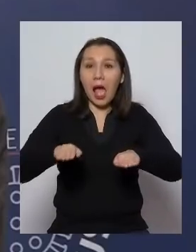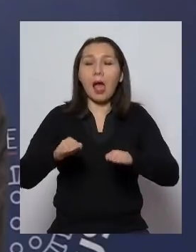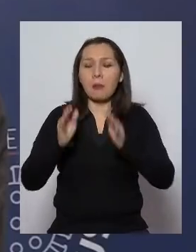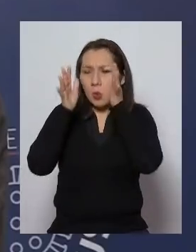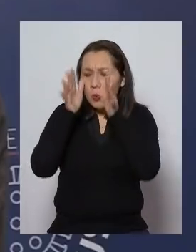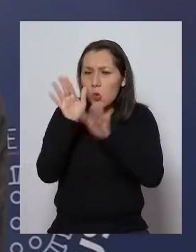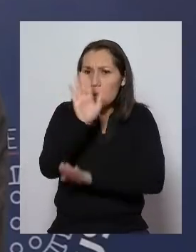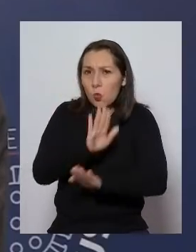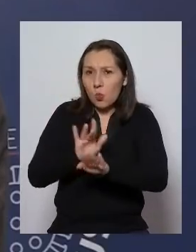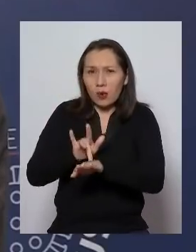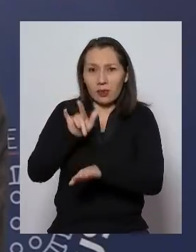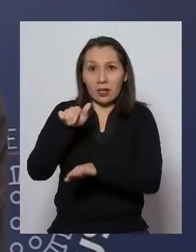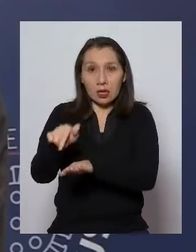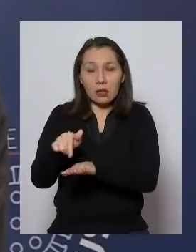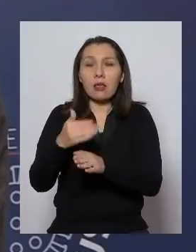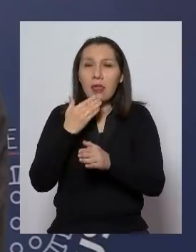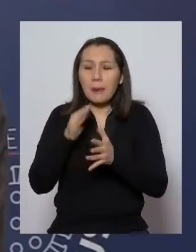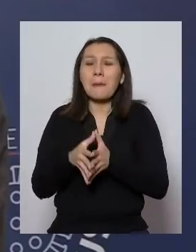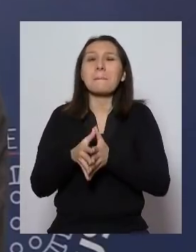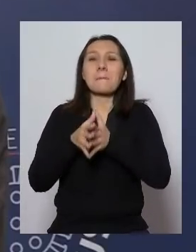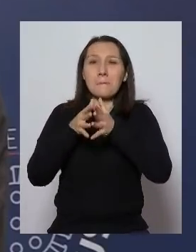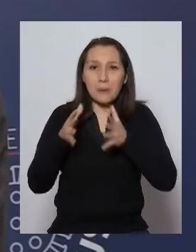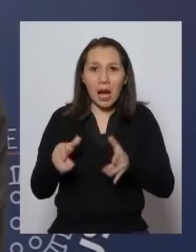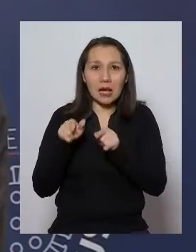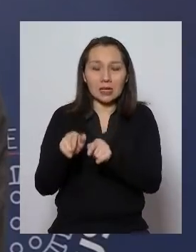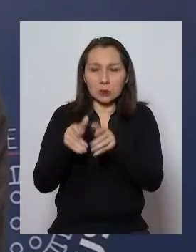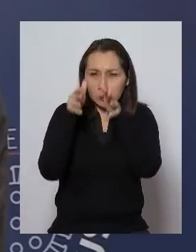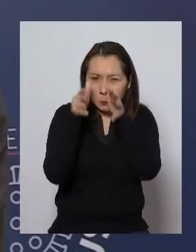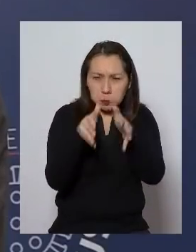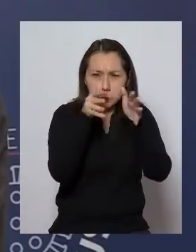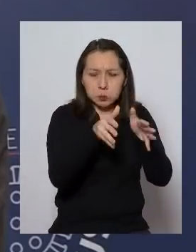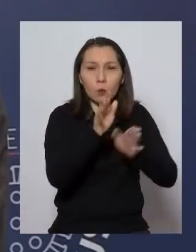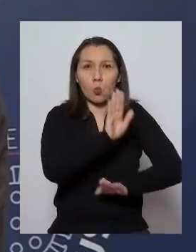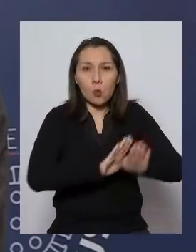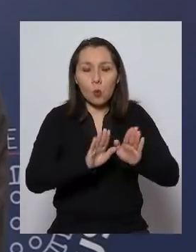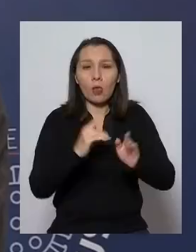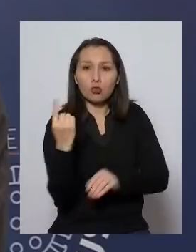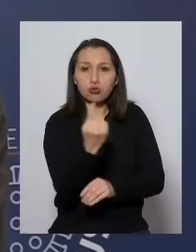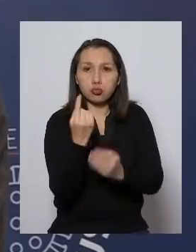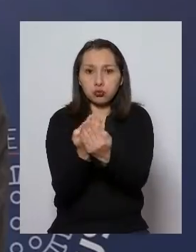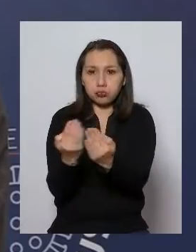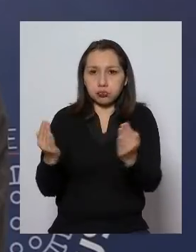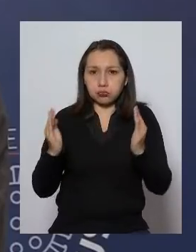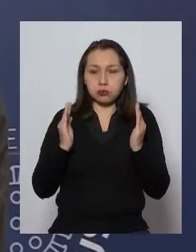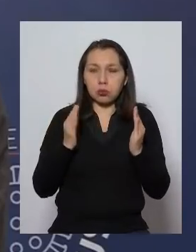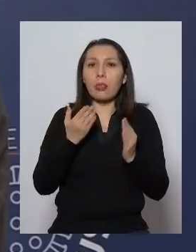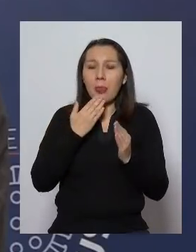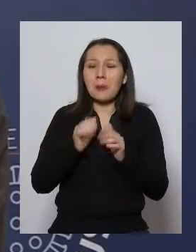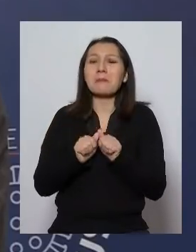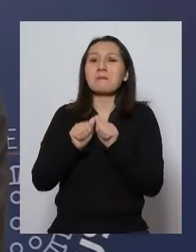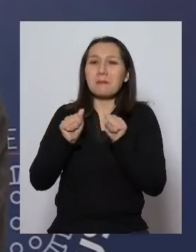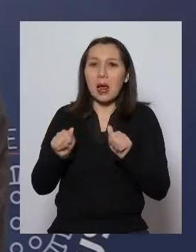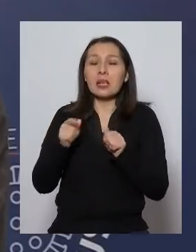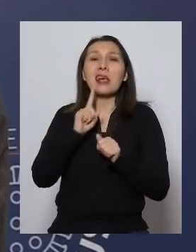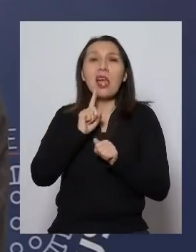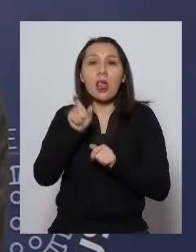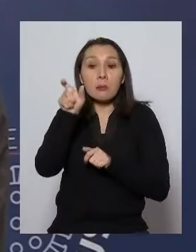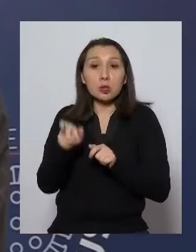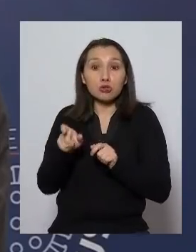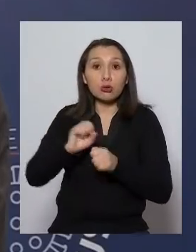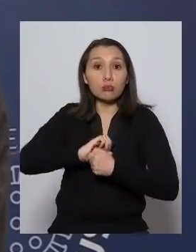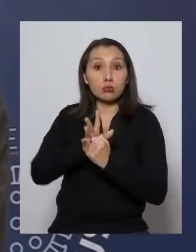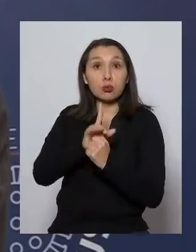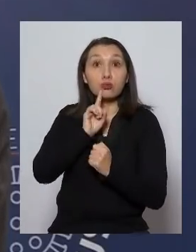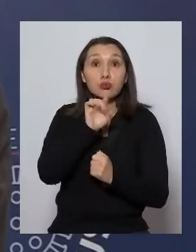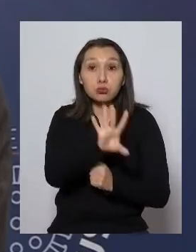tratamiento intensivo e intensificando las medidas de aislamiento de los casos